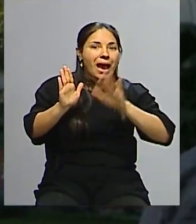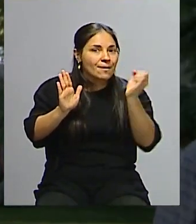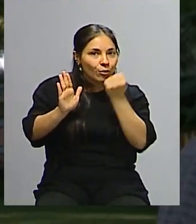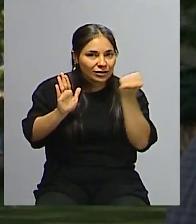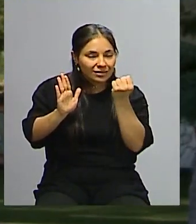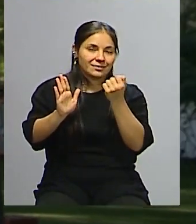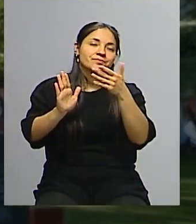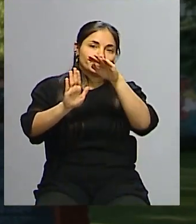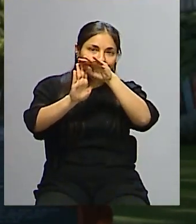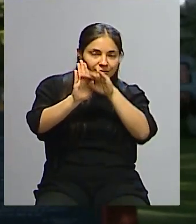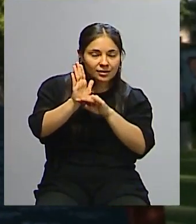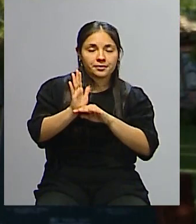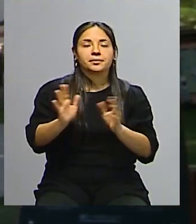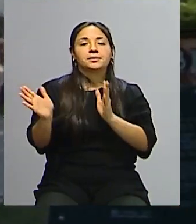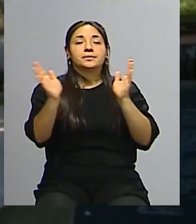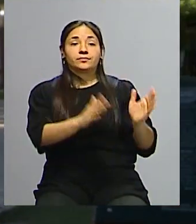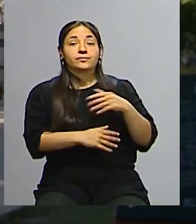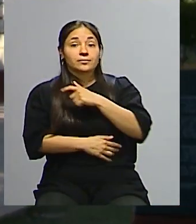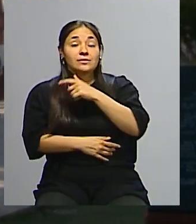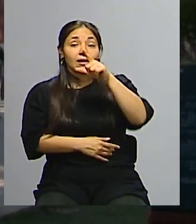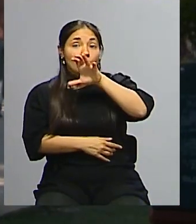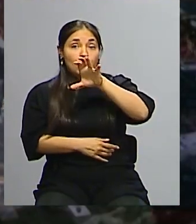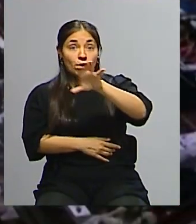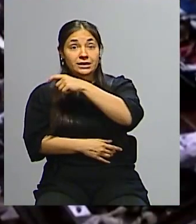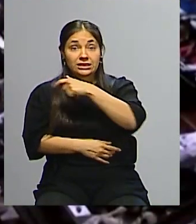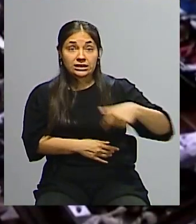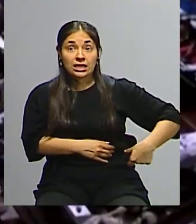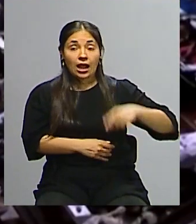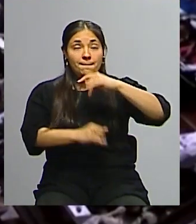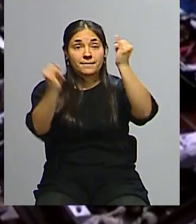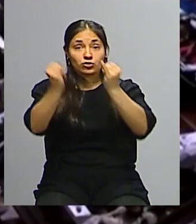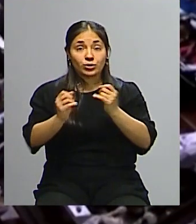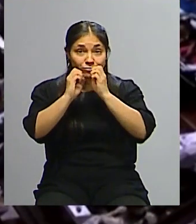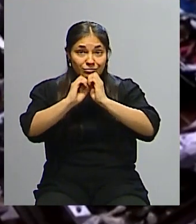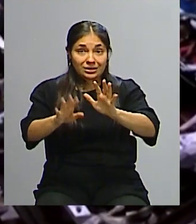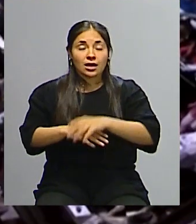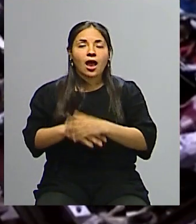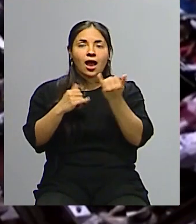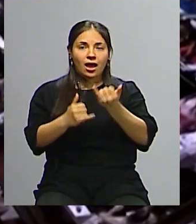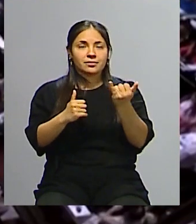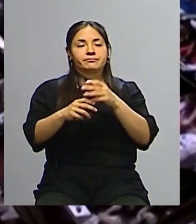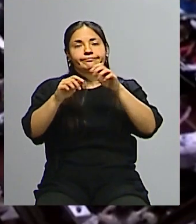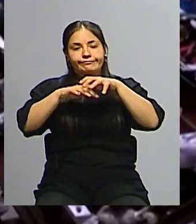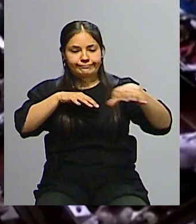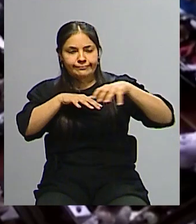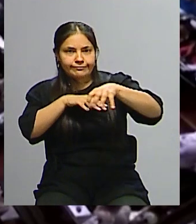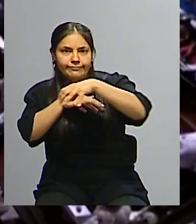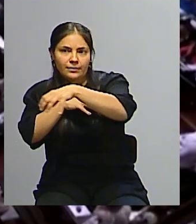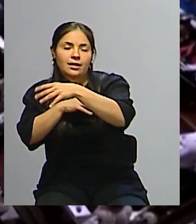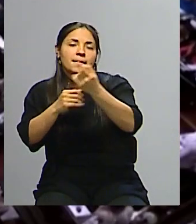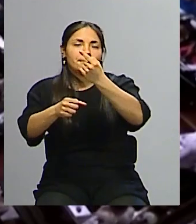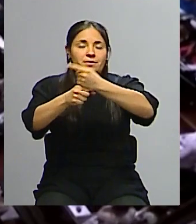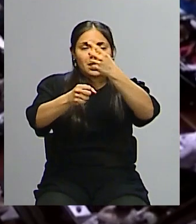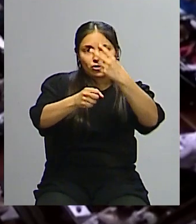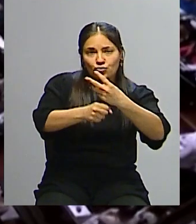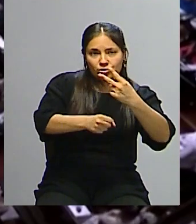Poder Ejecutivo, que es el Poder Administrador y es donde se inicia el proyecto de presupuesto, tiene repartida toda su estructura en los distintos niveles